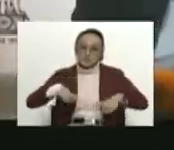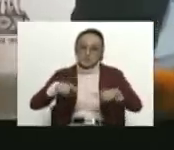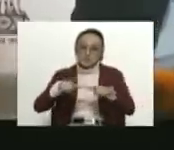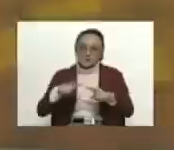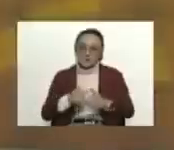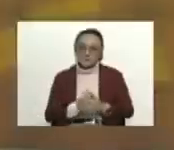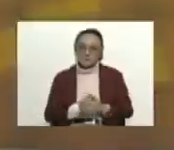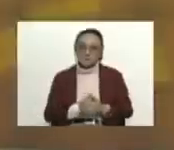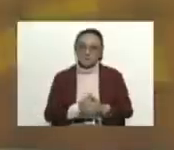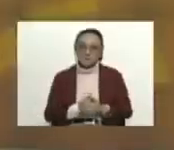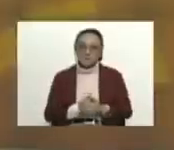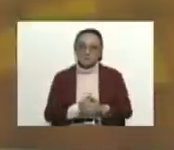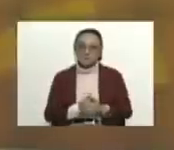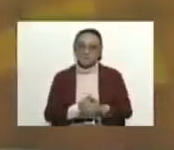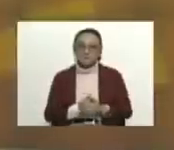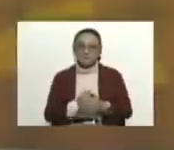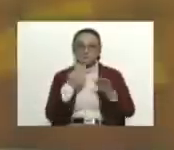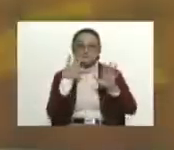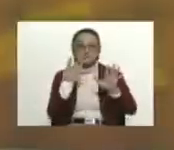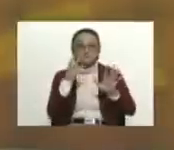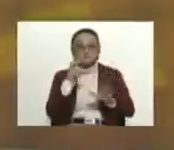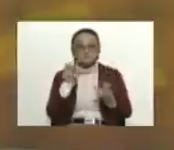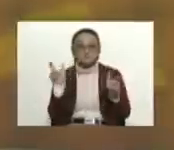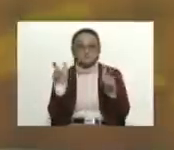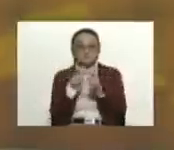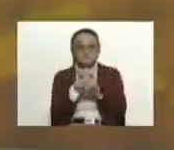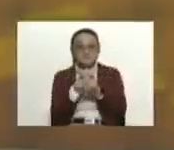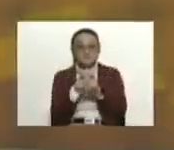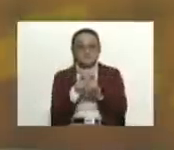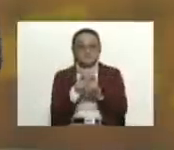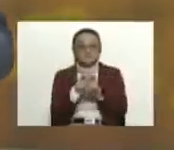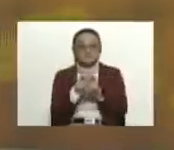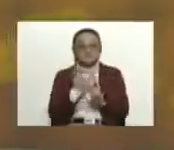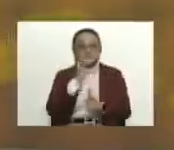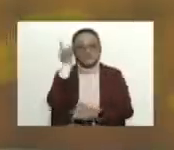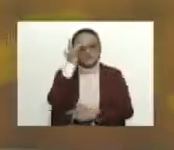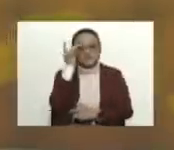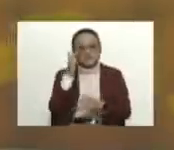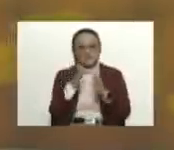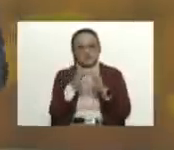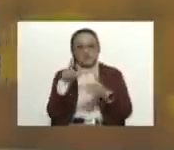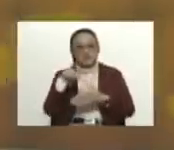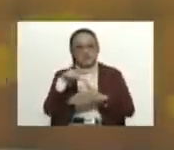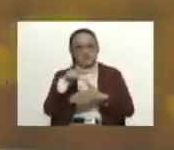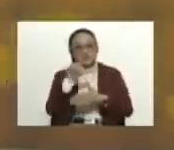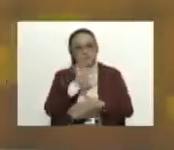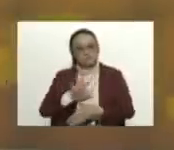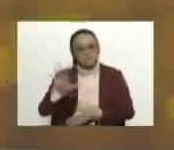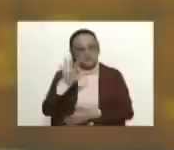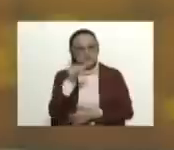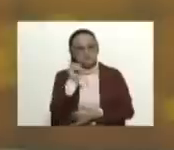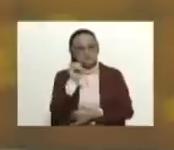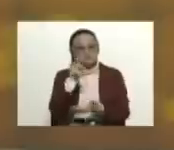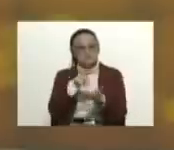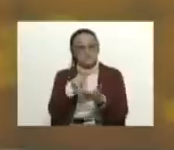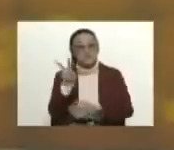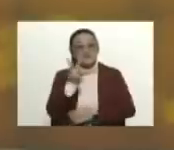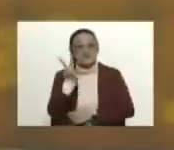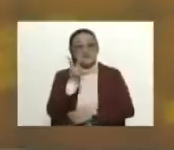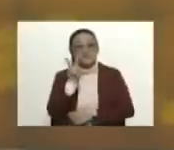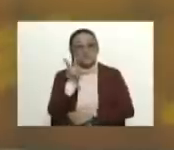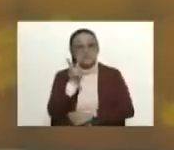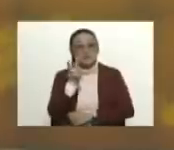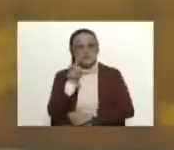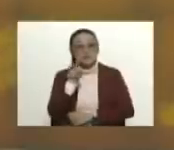industriales. Noveno cónclave, Confederación Industrial de la India con toda Latinoamérica, y allí está presente Venezuela. Y vaya que